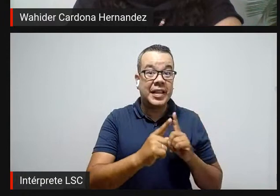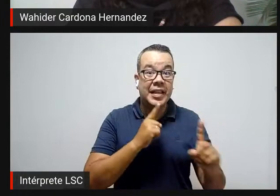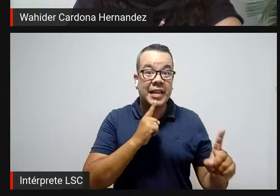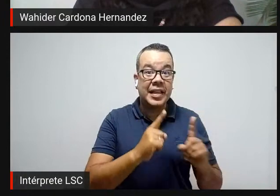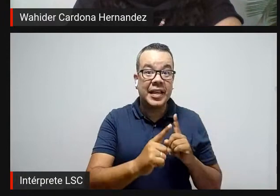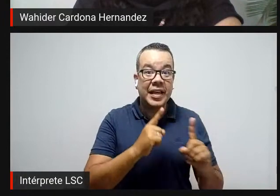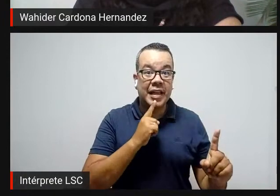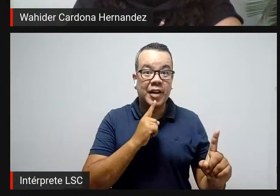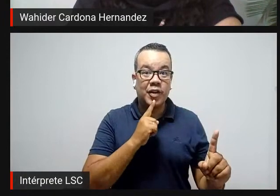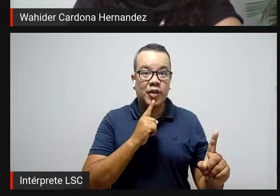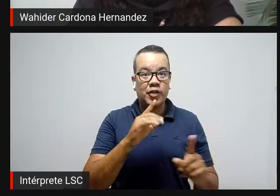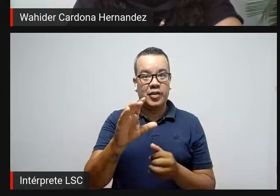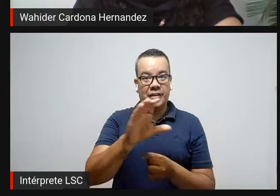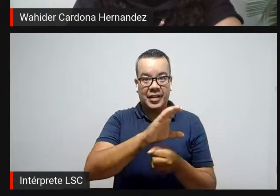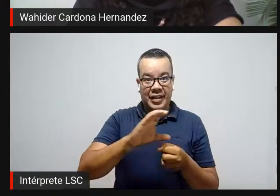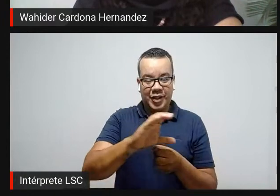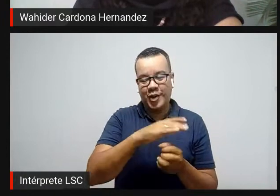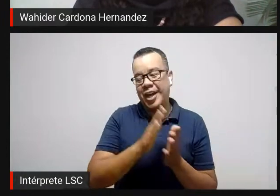muy motivada.